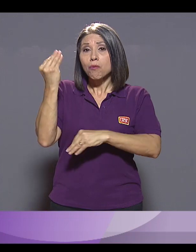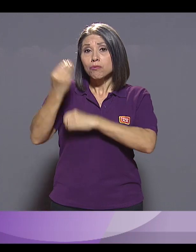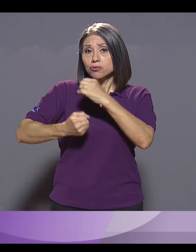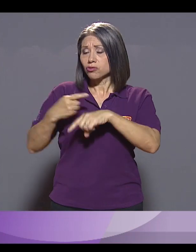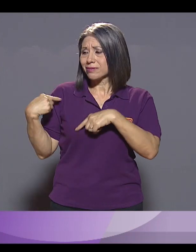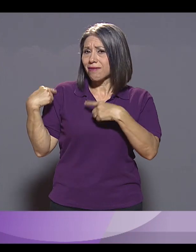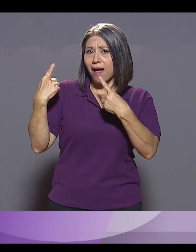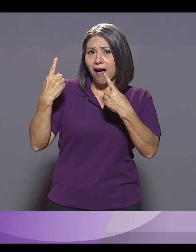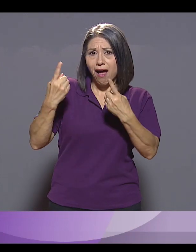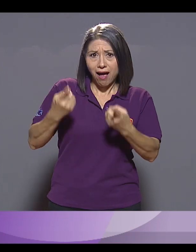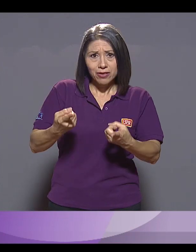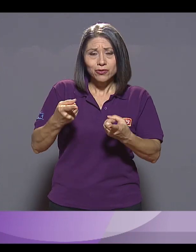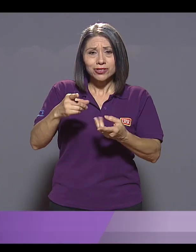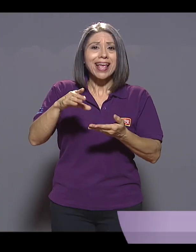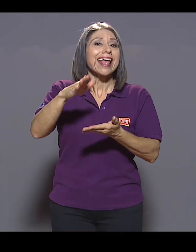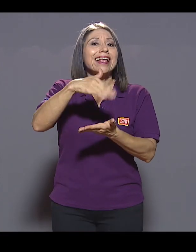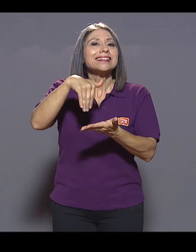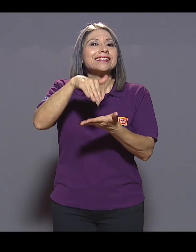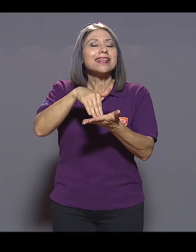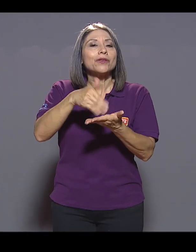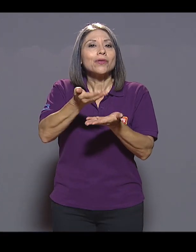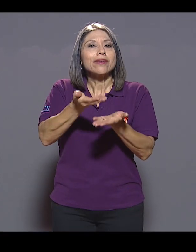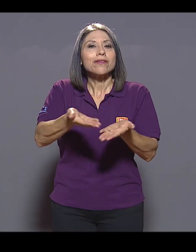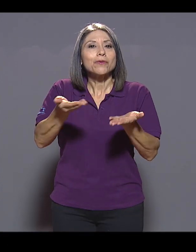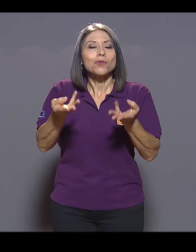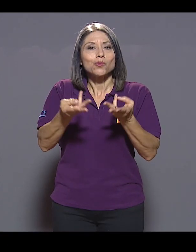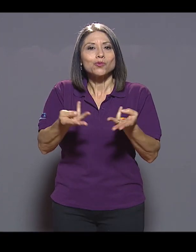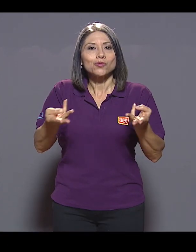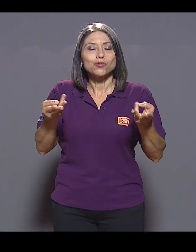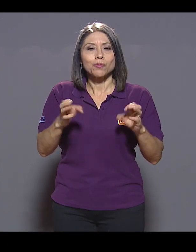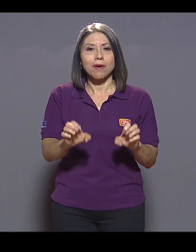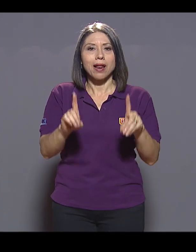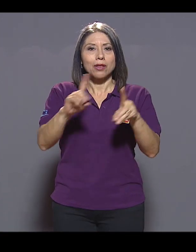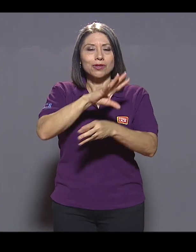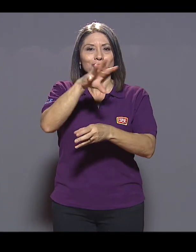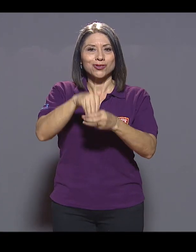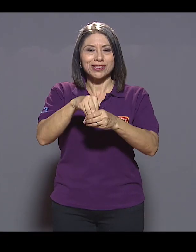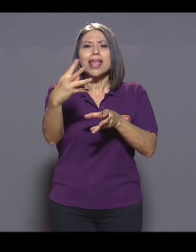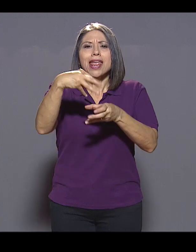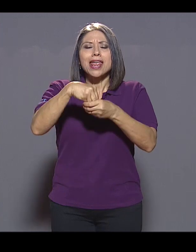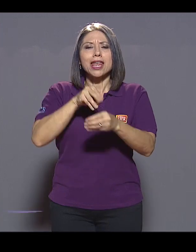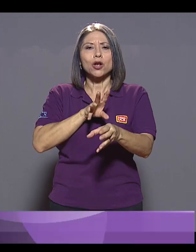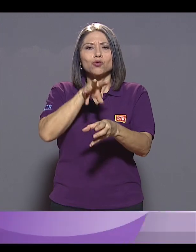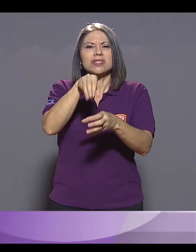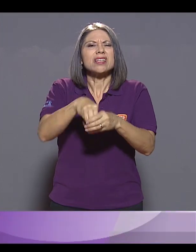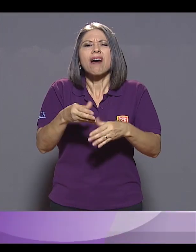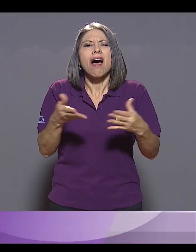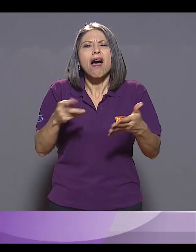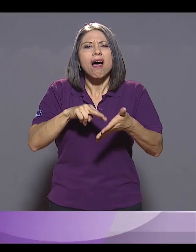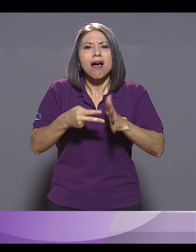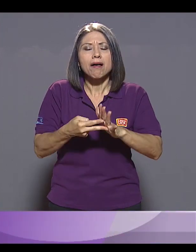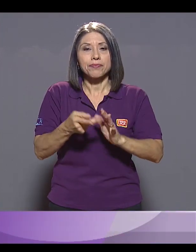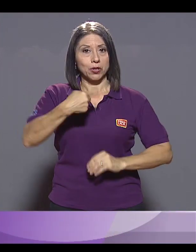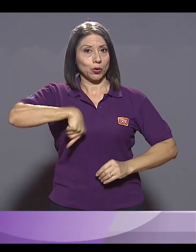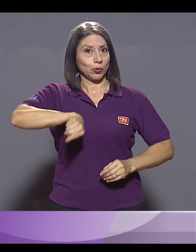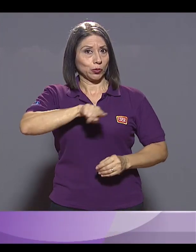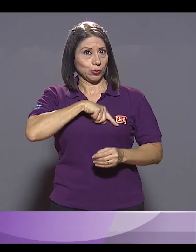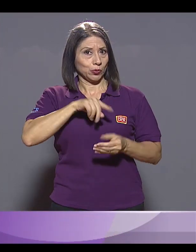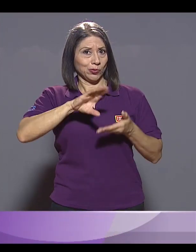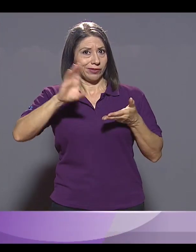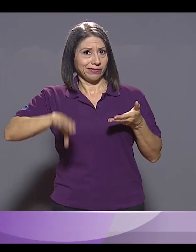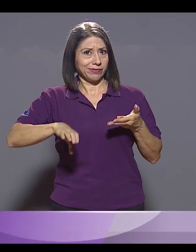comenzar, muchas personas no conocen de la labor del CENAREC, ¿verdad? Que ya tiene muchos años siendo el Centro de